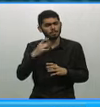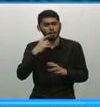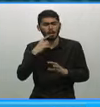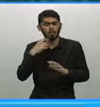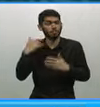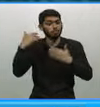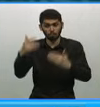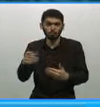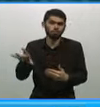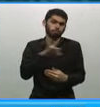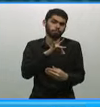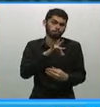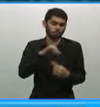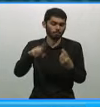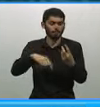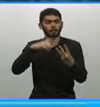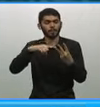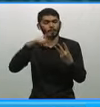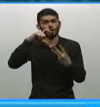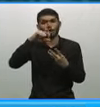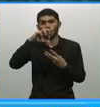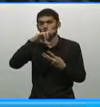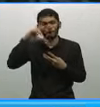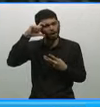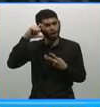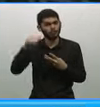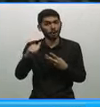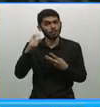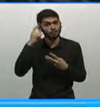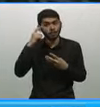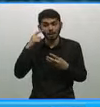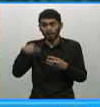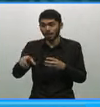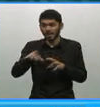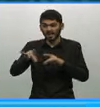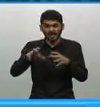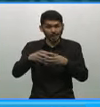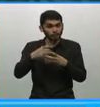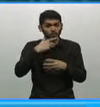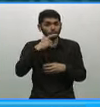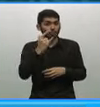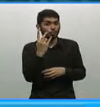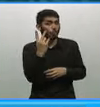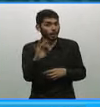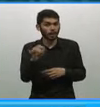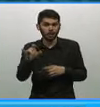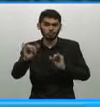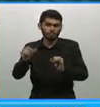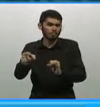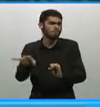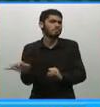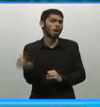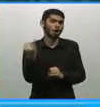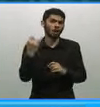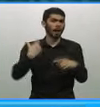Correa, el jugador que para el Tata Martino es el mejor juvenil que tiene hoy la selección sub-20, que lo está haciendo muy bien en el